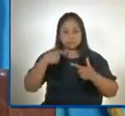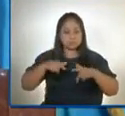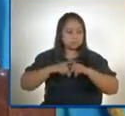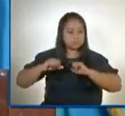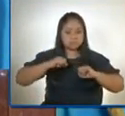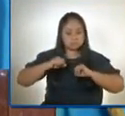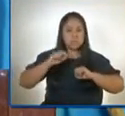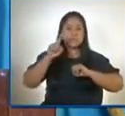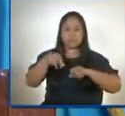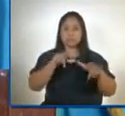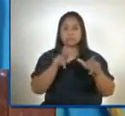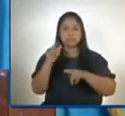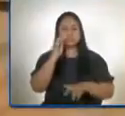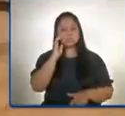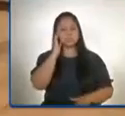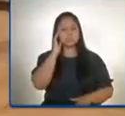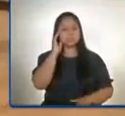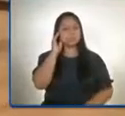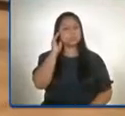desenvolviendo.